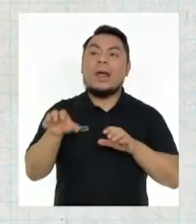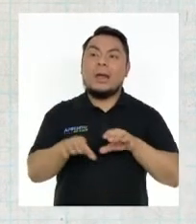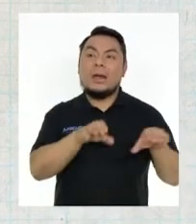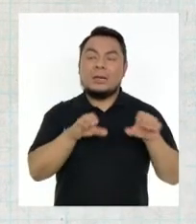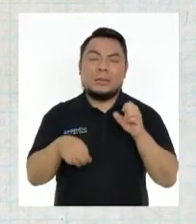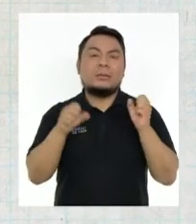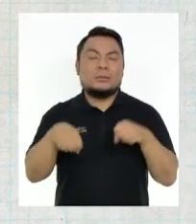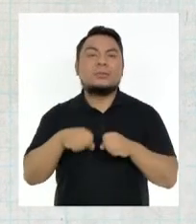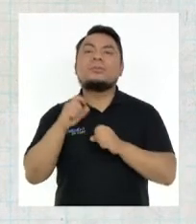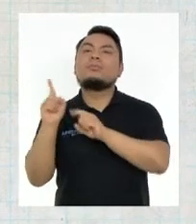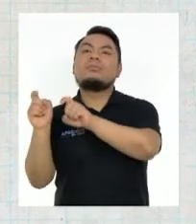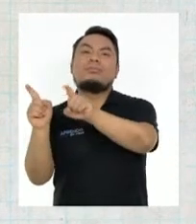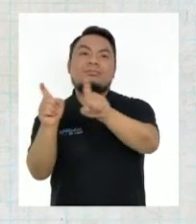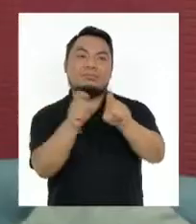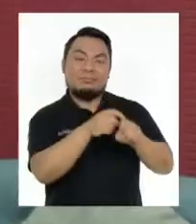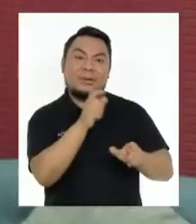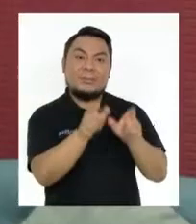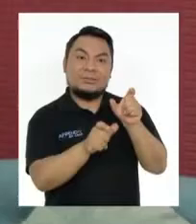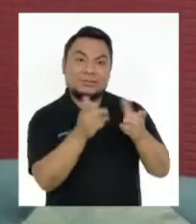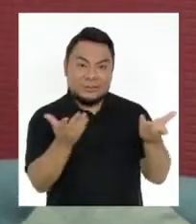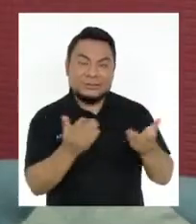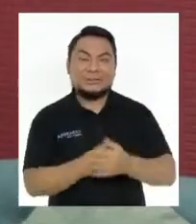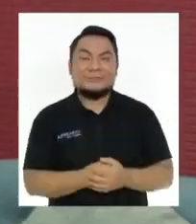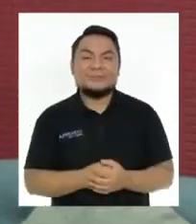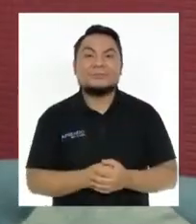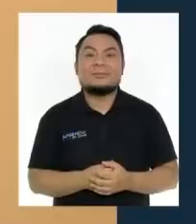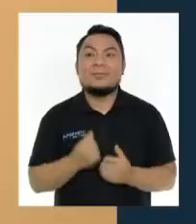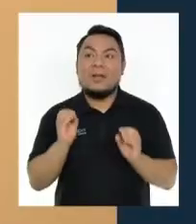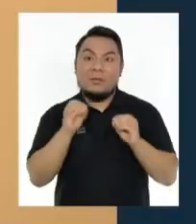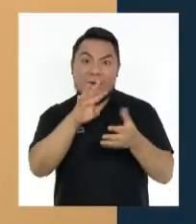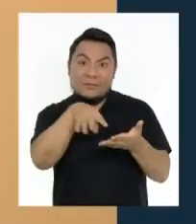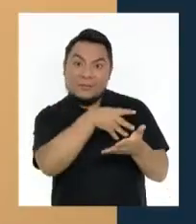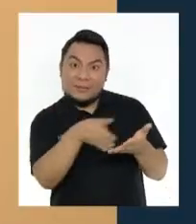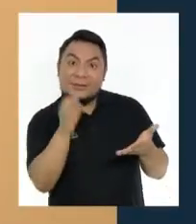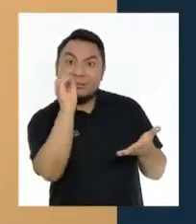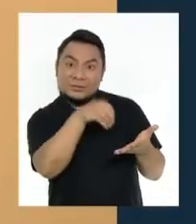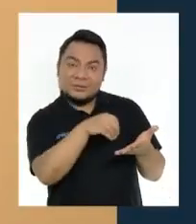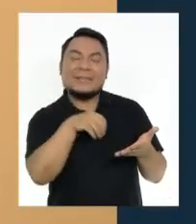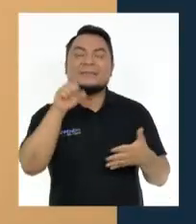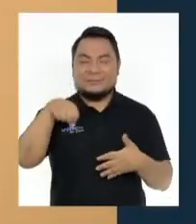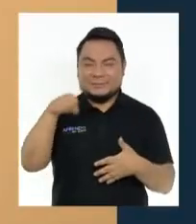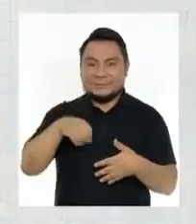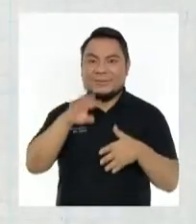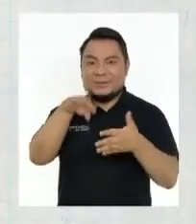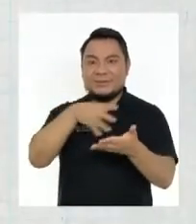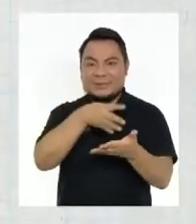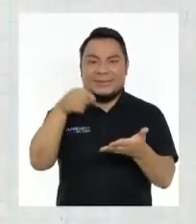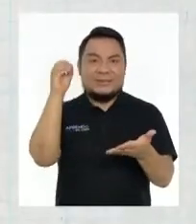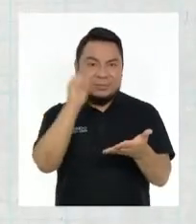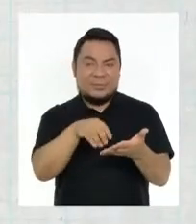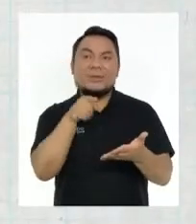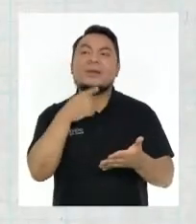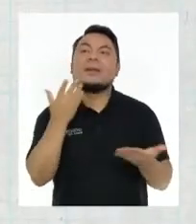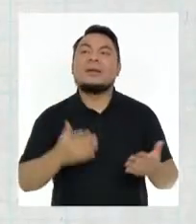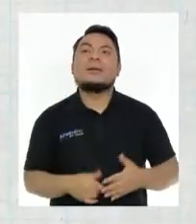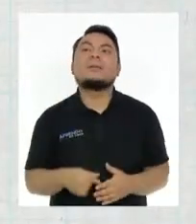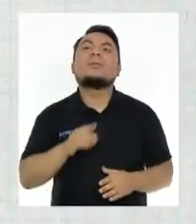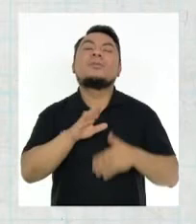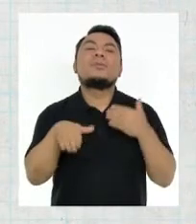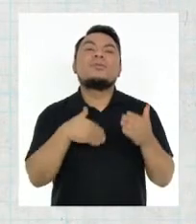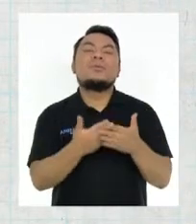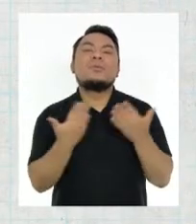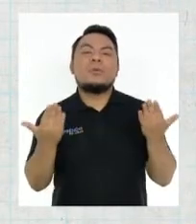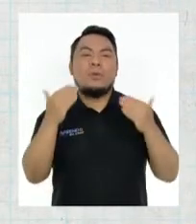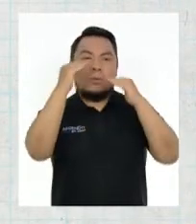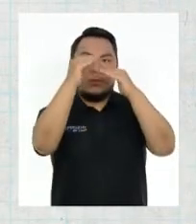las interpretaciones. ¿Ahora graficamos? Ahora graficamos. Optaremos por un histograma de